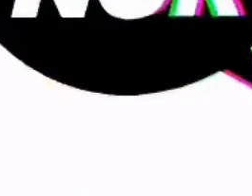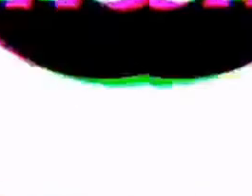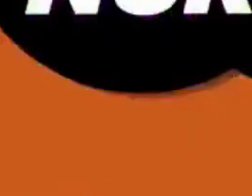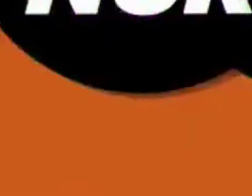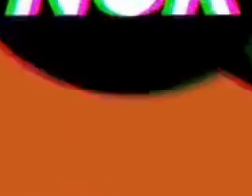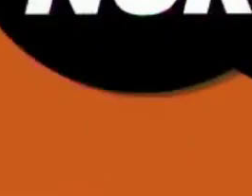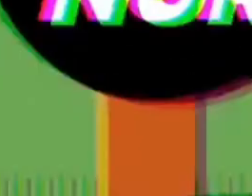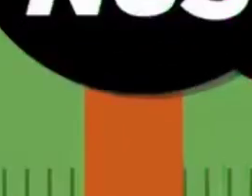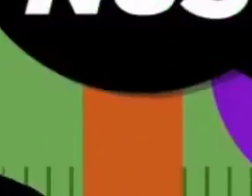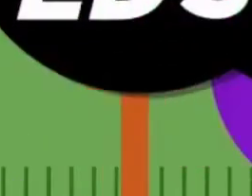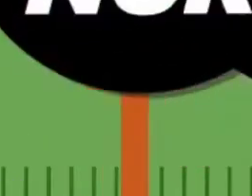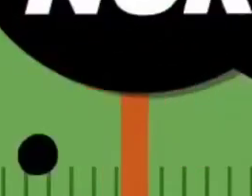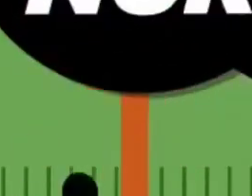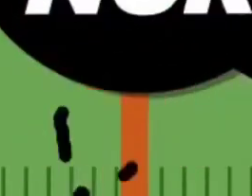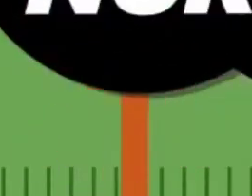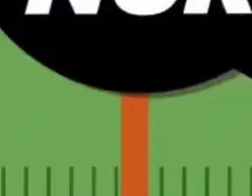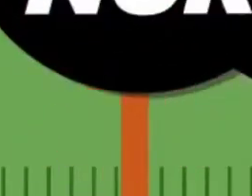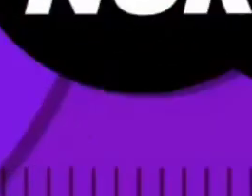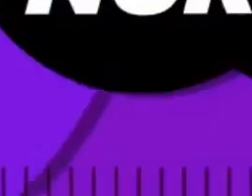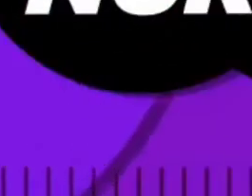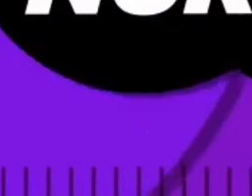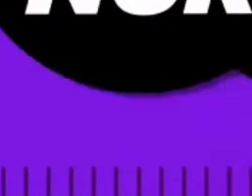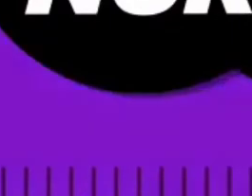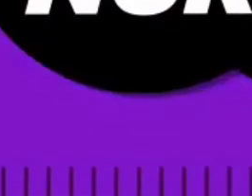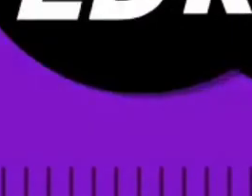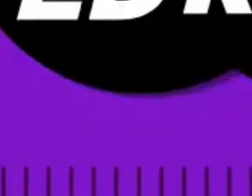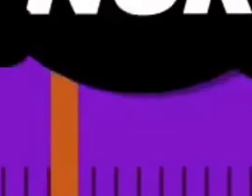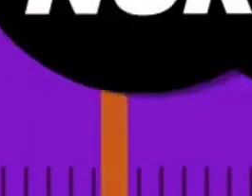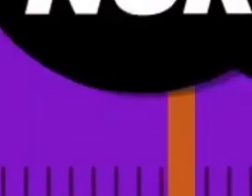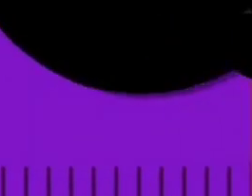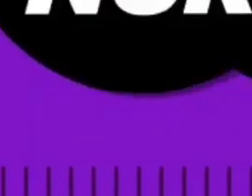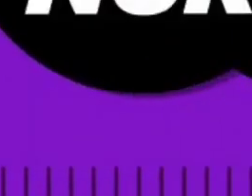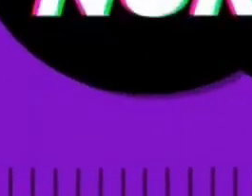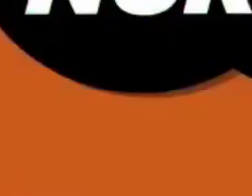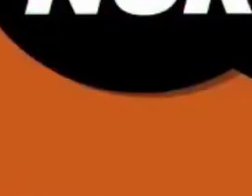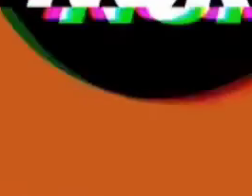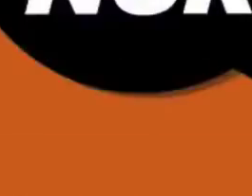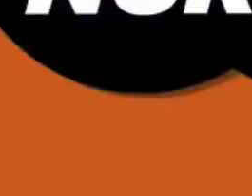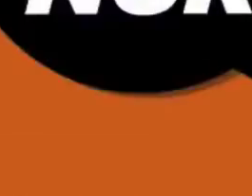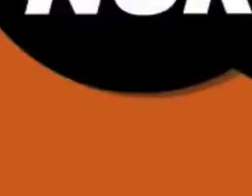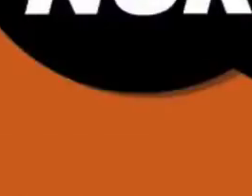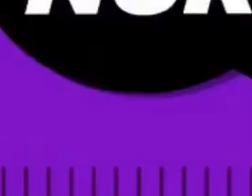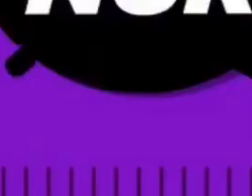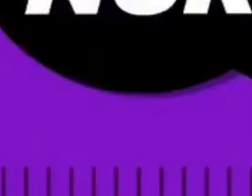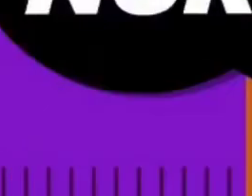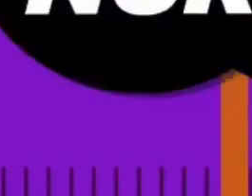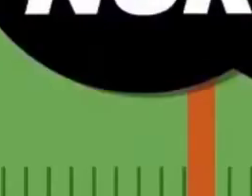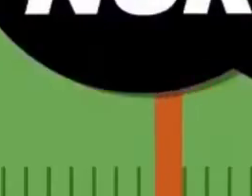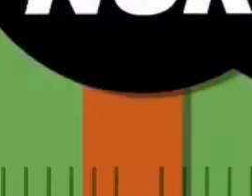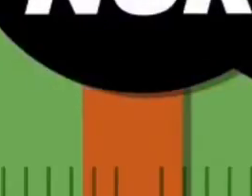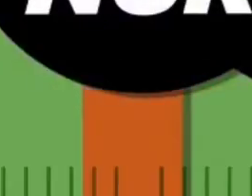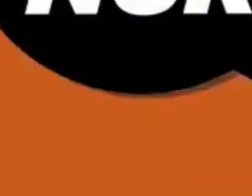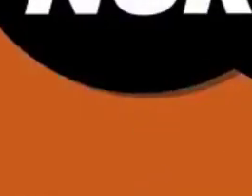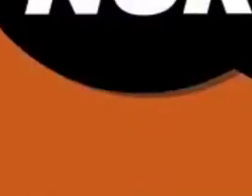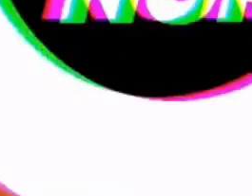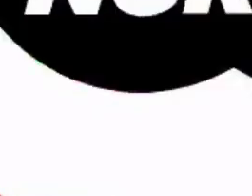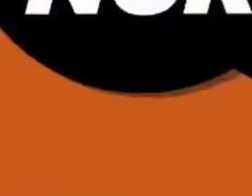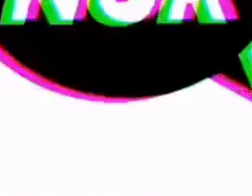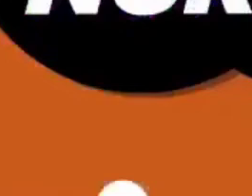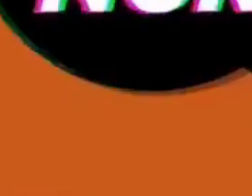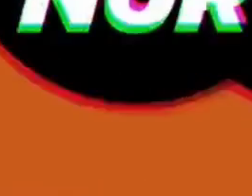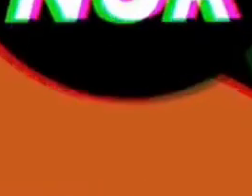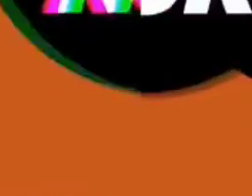ser, el presupuesto tiene que ver principalmente como cómo se van a repartir los subsidios.